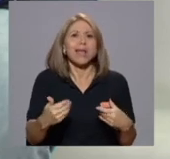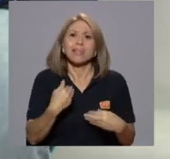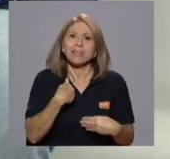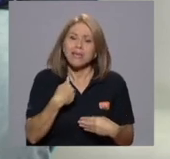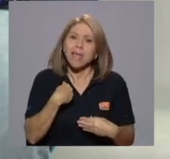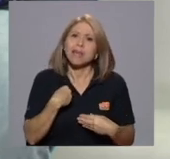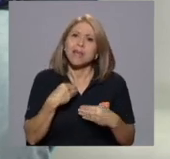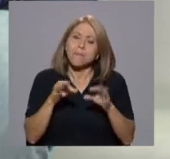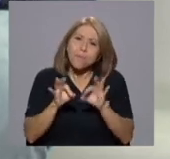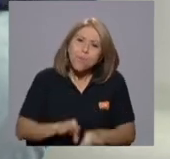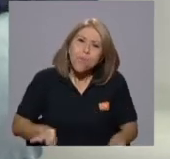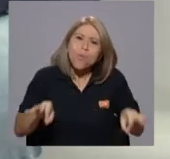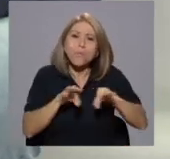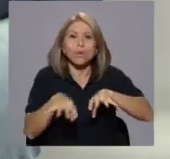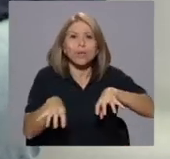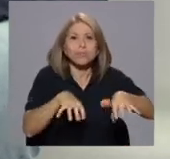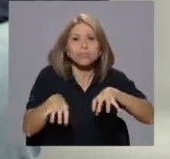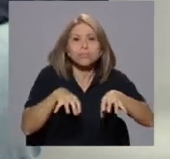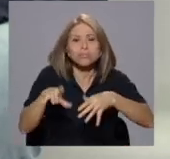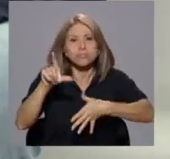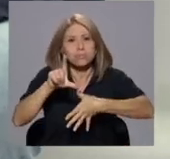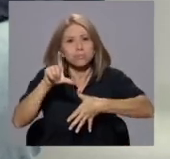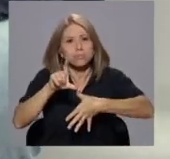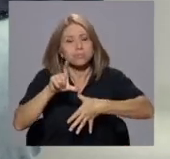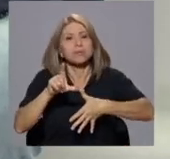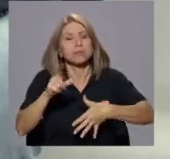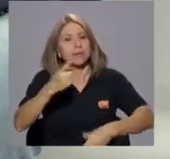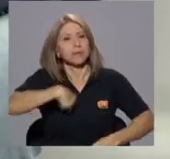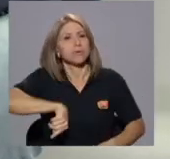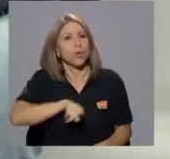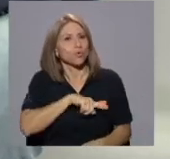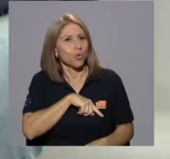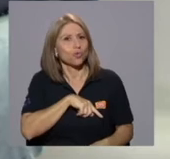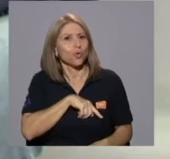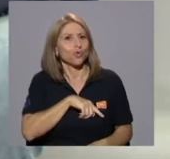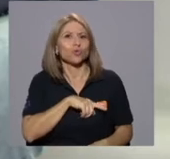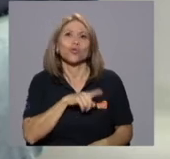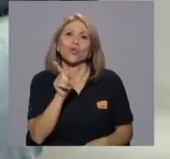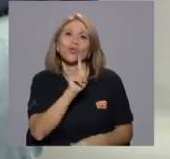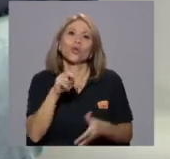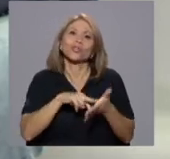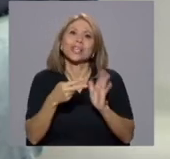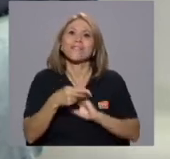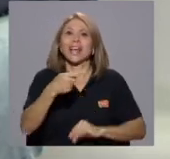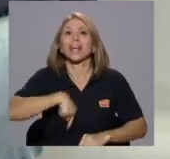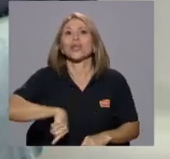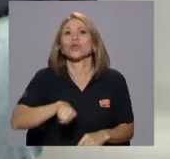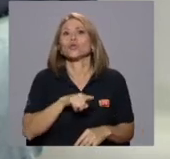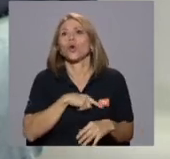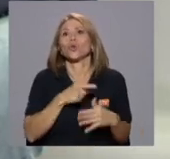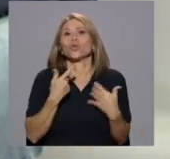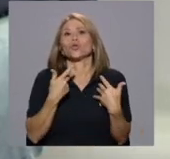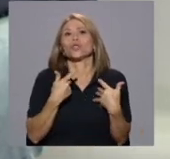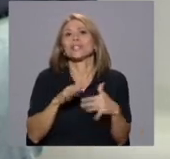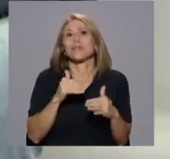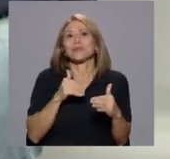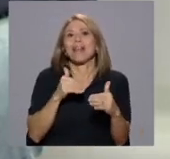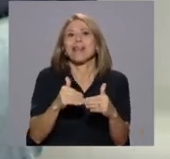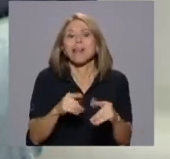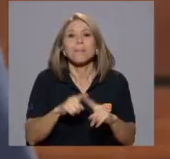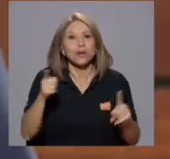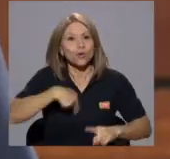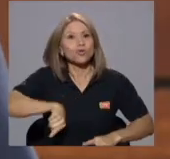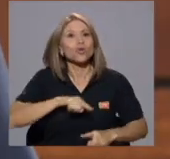protagonismo muy importante en la región latinoamericana. Y nosotros no es que seamos el traspaso, pero somos vecinos de una potencia, de la